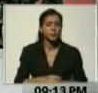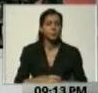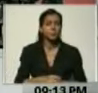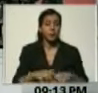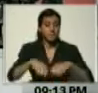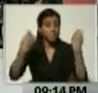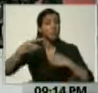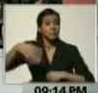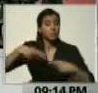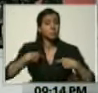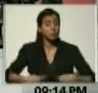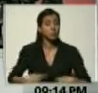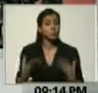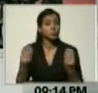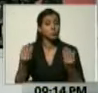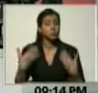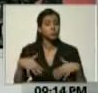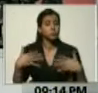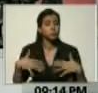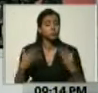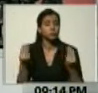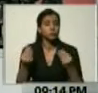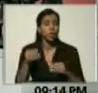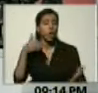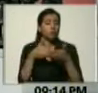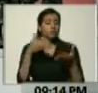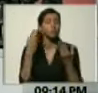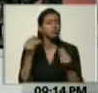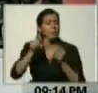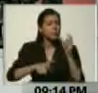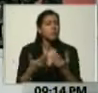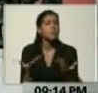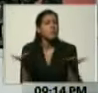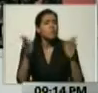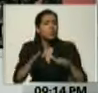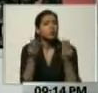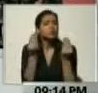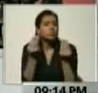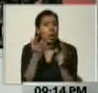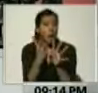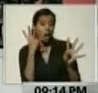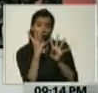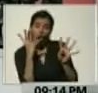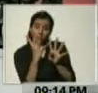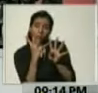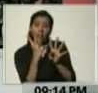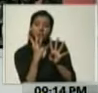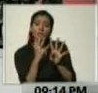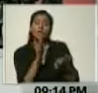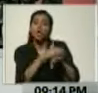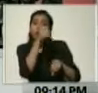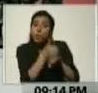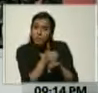violación de derechos humanos de una cantidad de venezolanos, ¿cuántos no murieron inclusive en colas provocadas por las guarimbas?